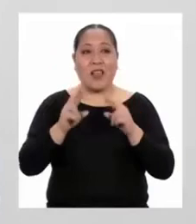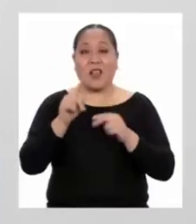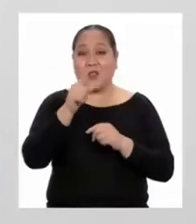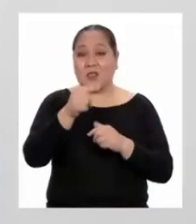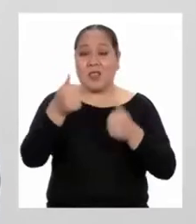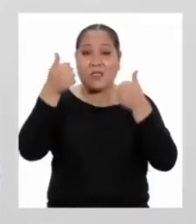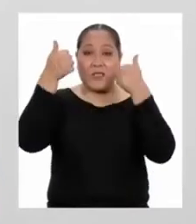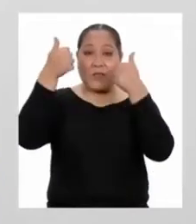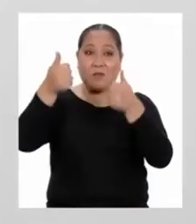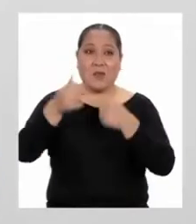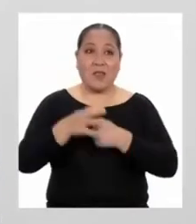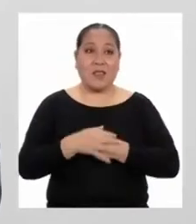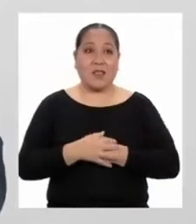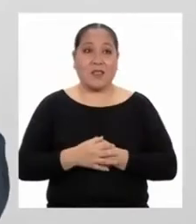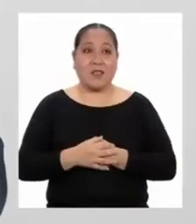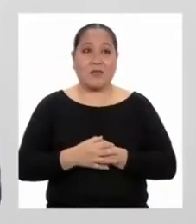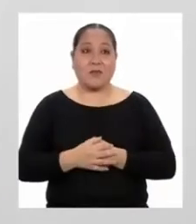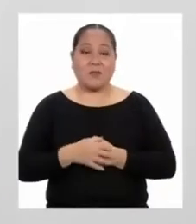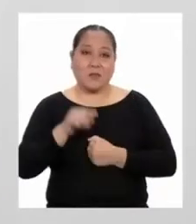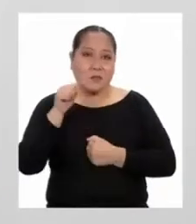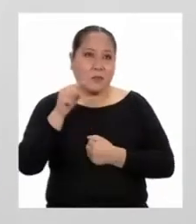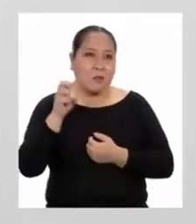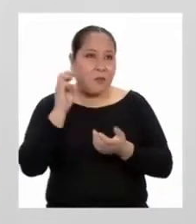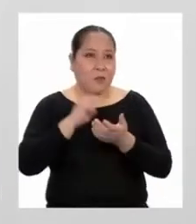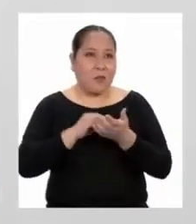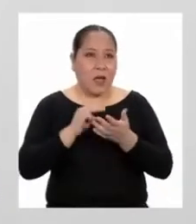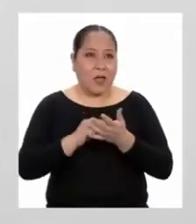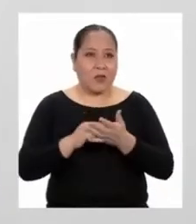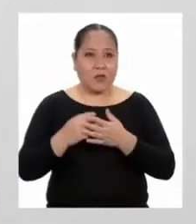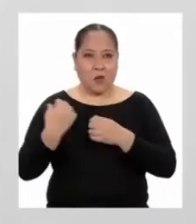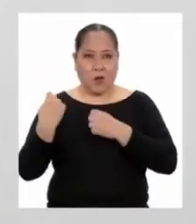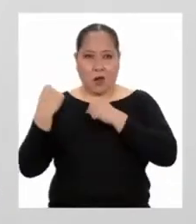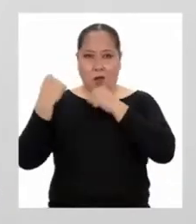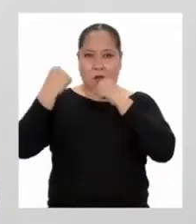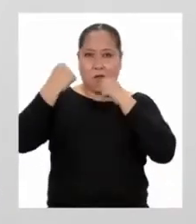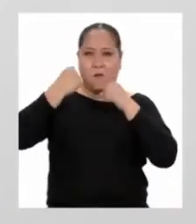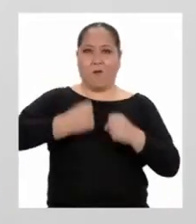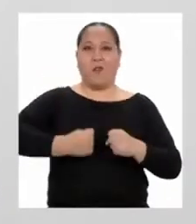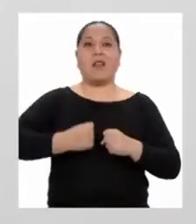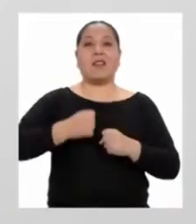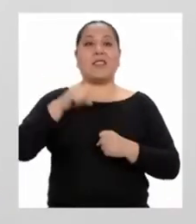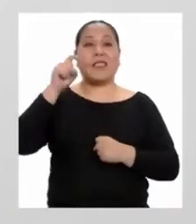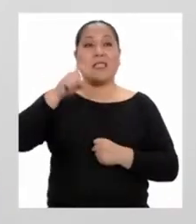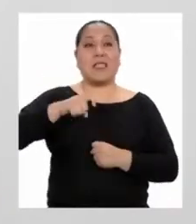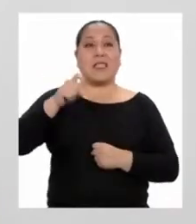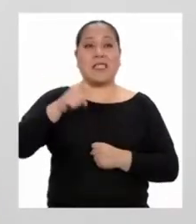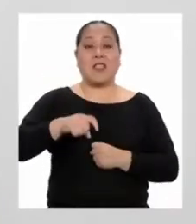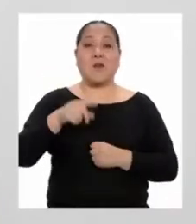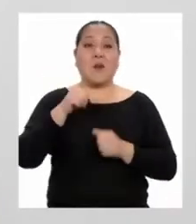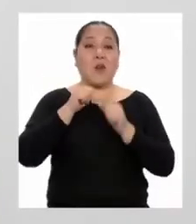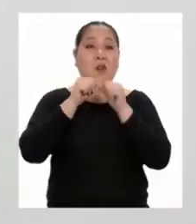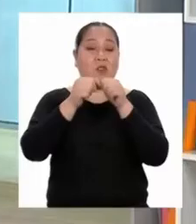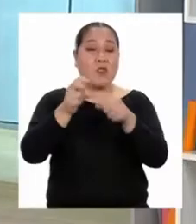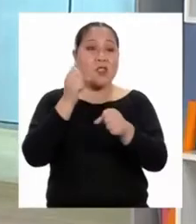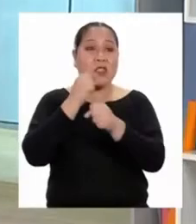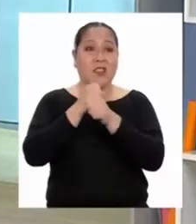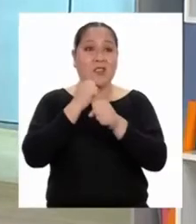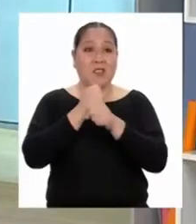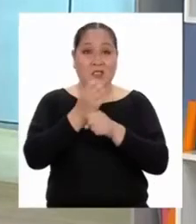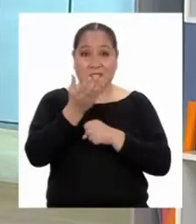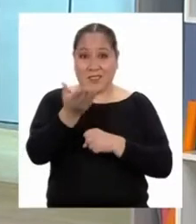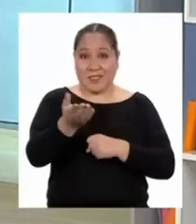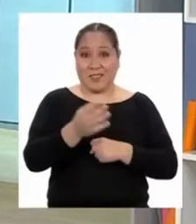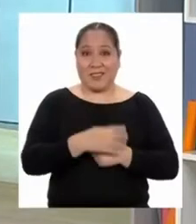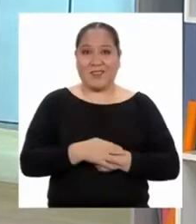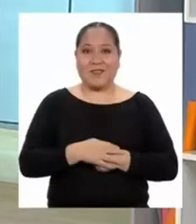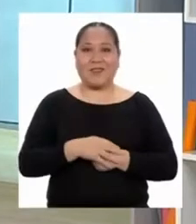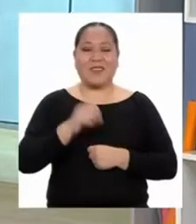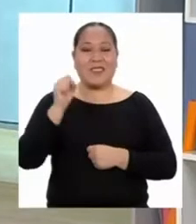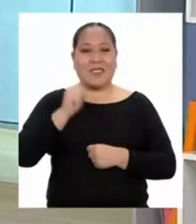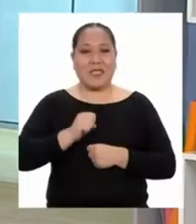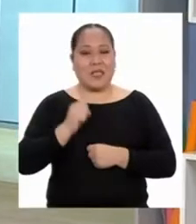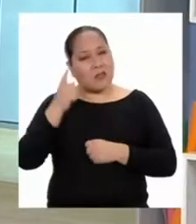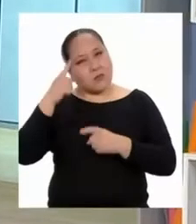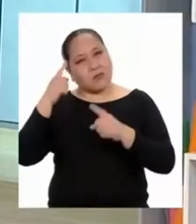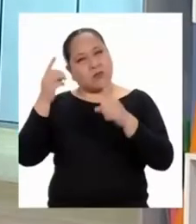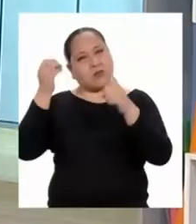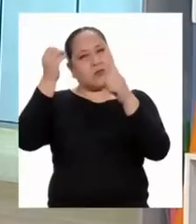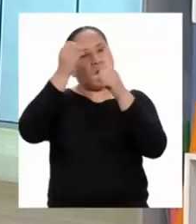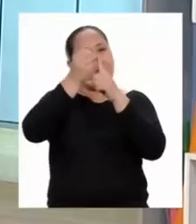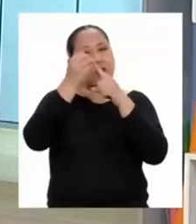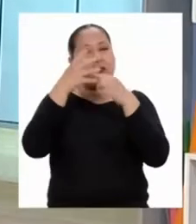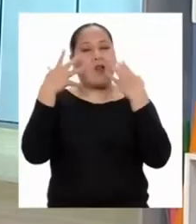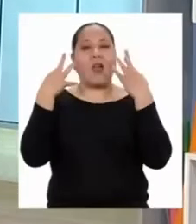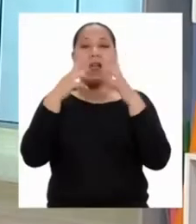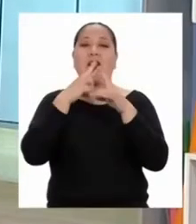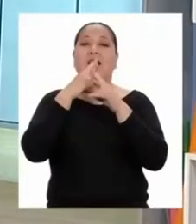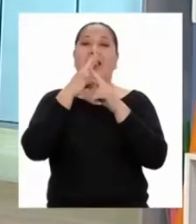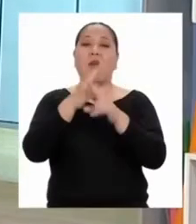bien, sobre todo con la energía necesaria para seguir trabajando lo que han venido haciendo. Se cumplió con el reto de responder a